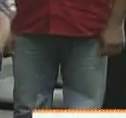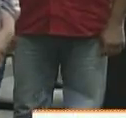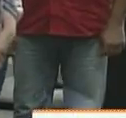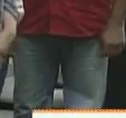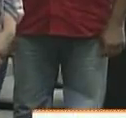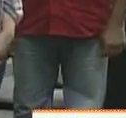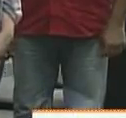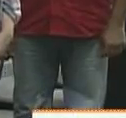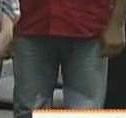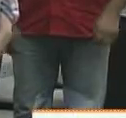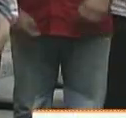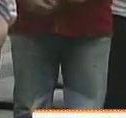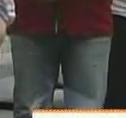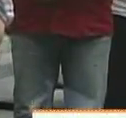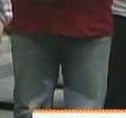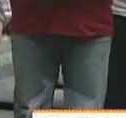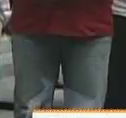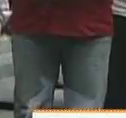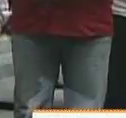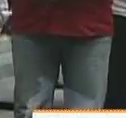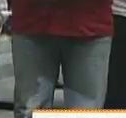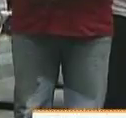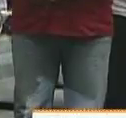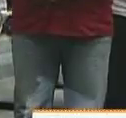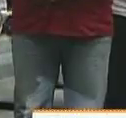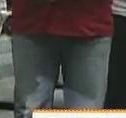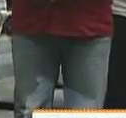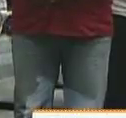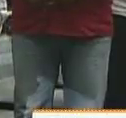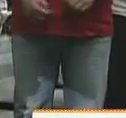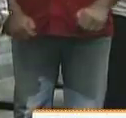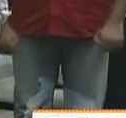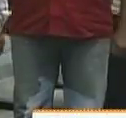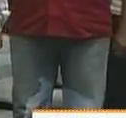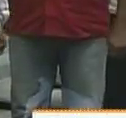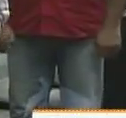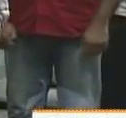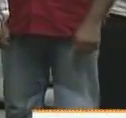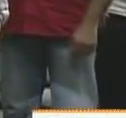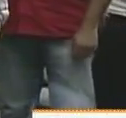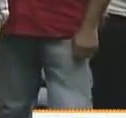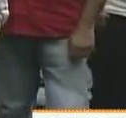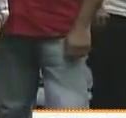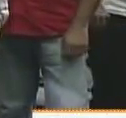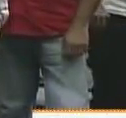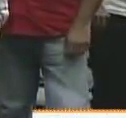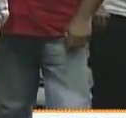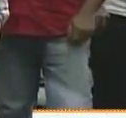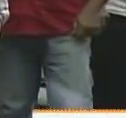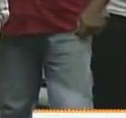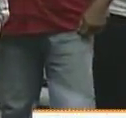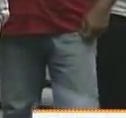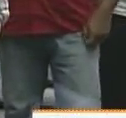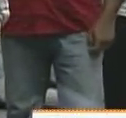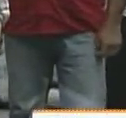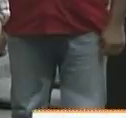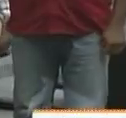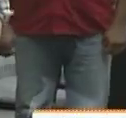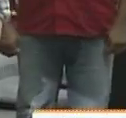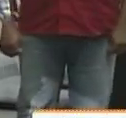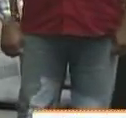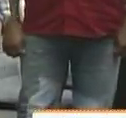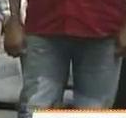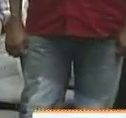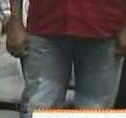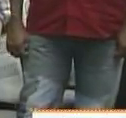mesa de diálogo y los convencí que se vinieran a las elecciones. Y ahí están, pues. Los tenemos en las elecciones.